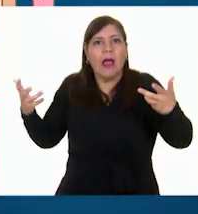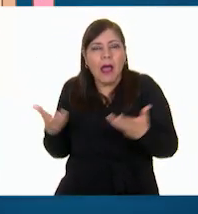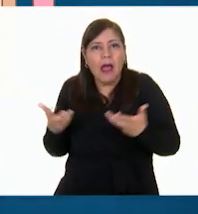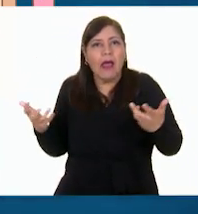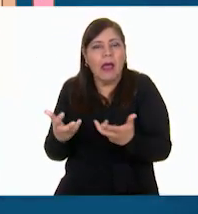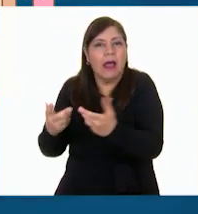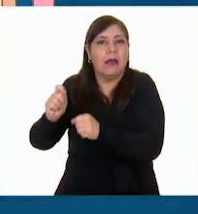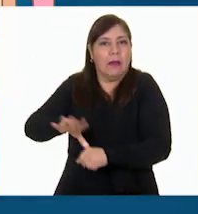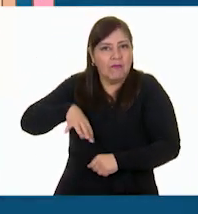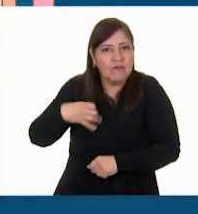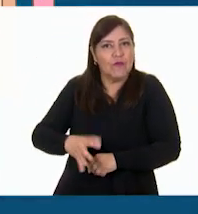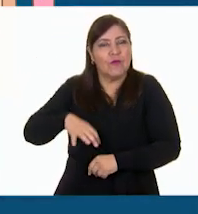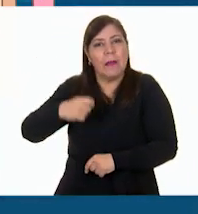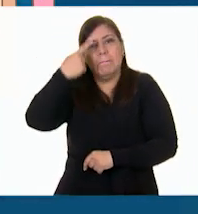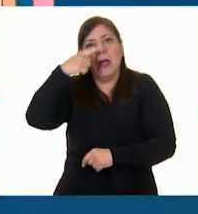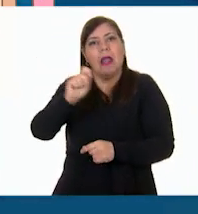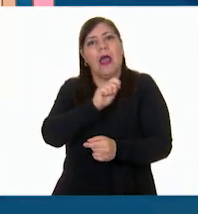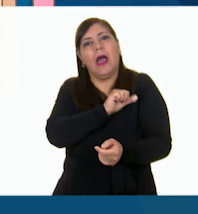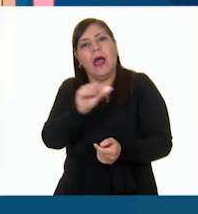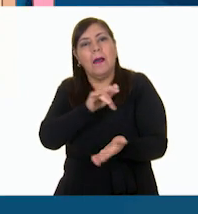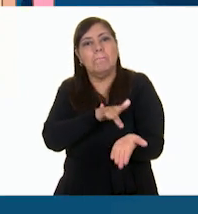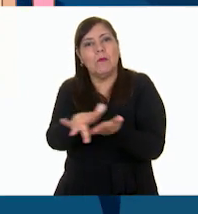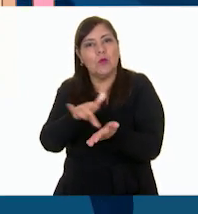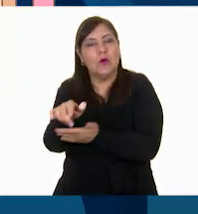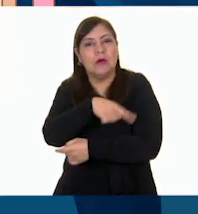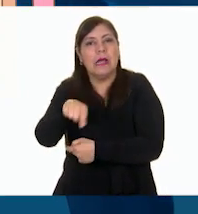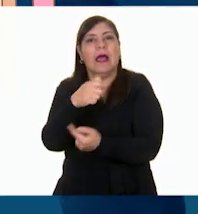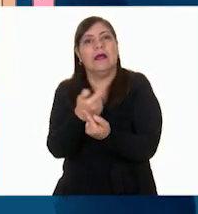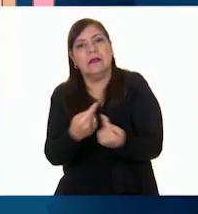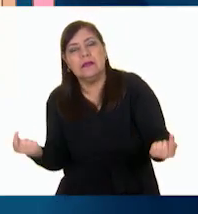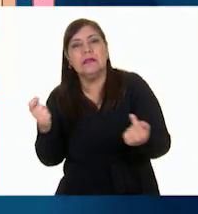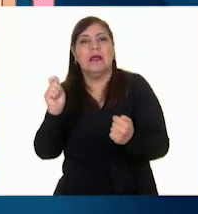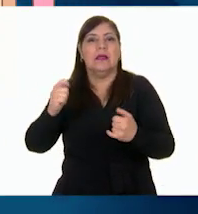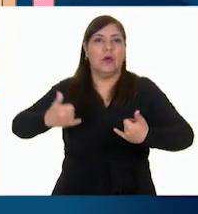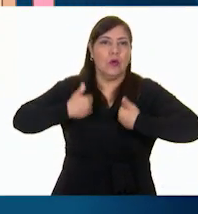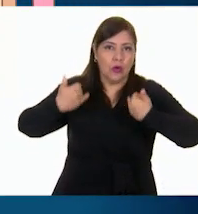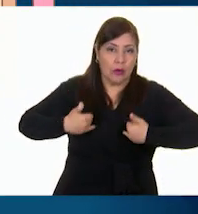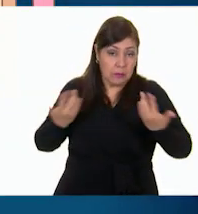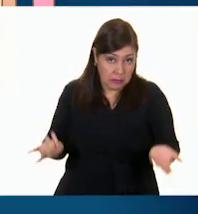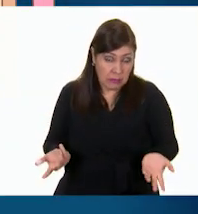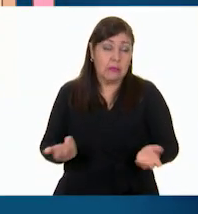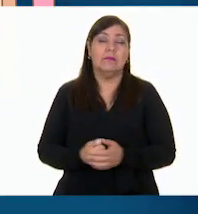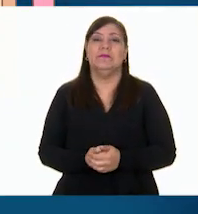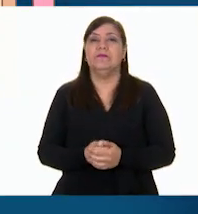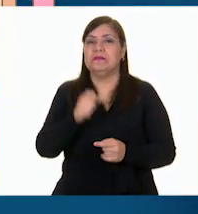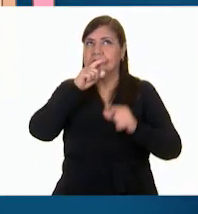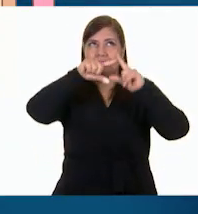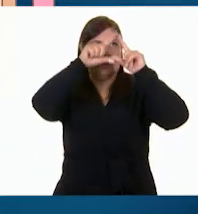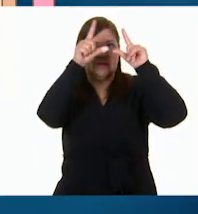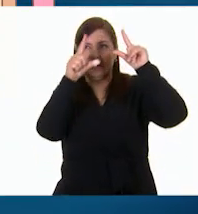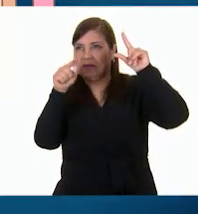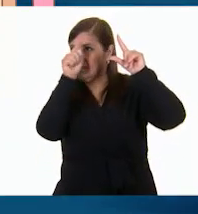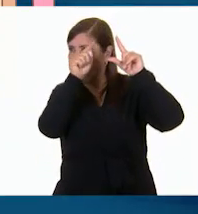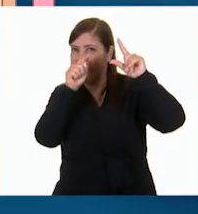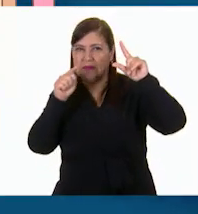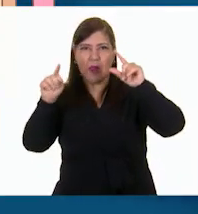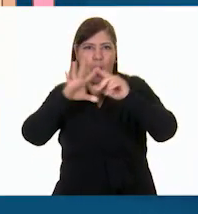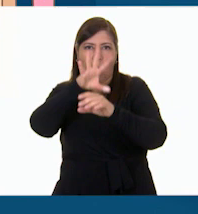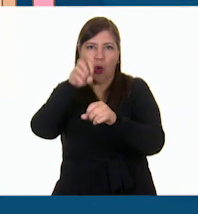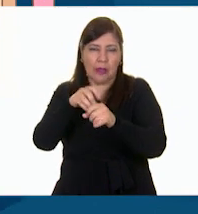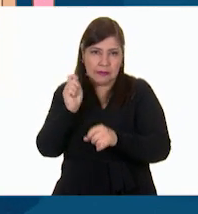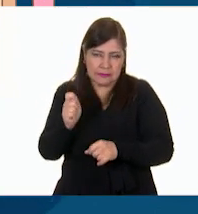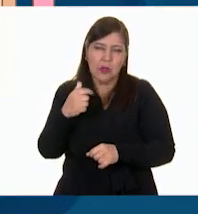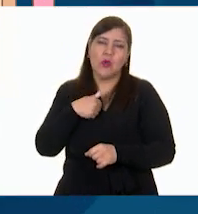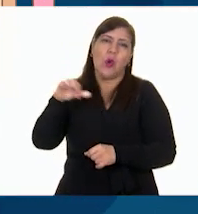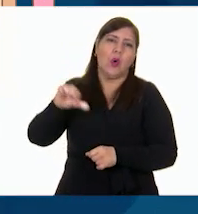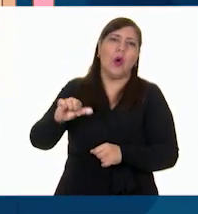y los adolescentes, y también los niños, y también de los jóvenes. Y esto a lo largo de todo el país. Y quizá aprovecho el